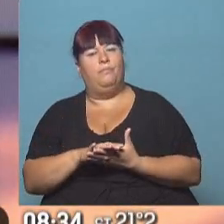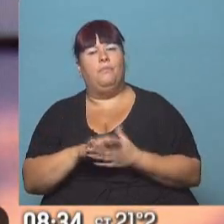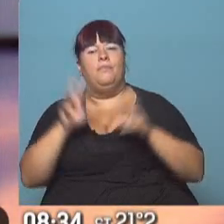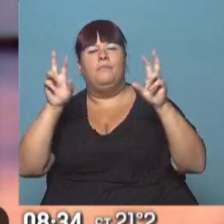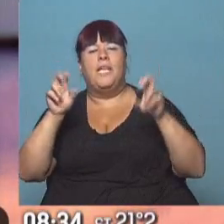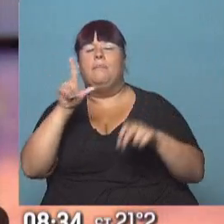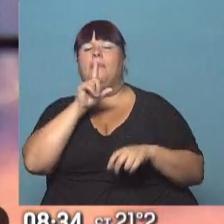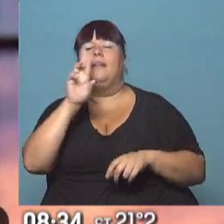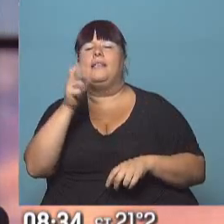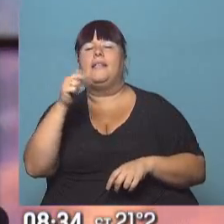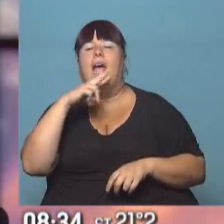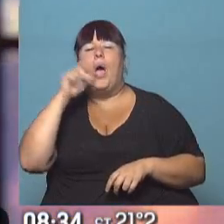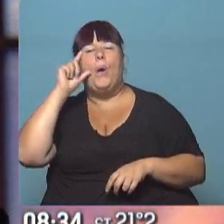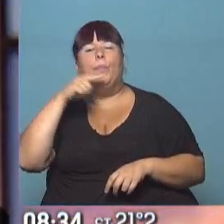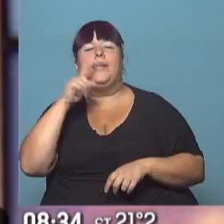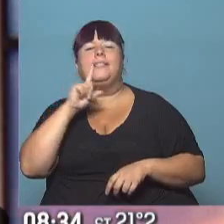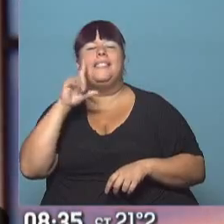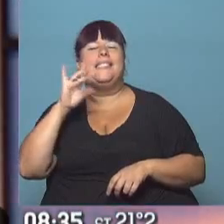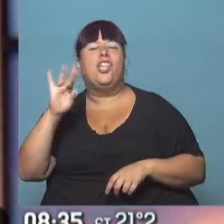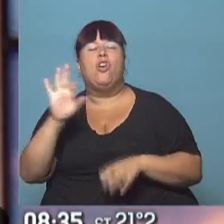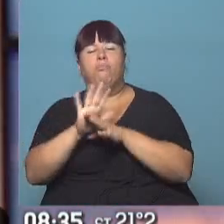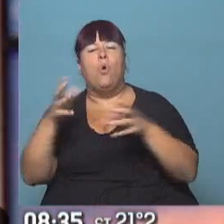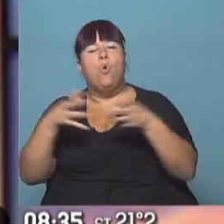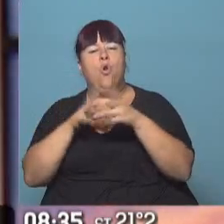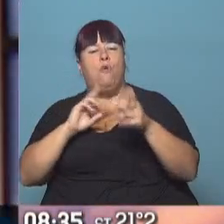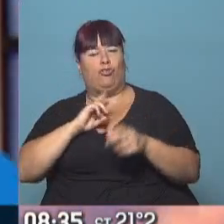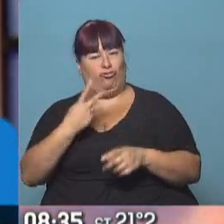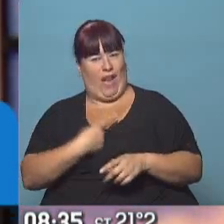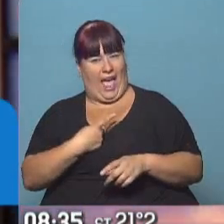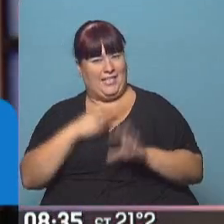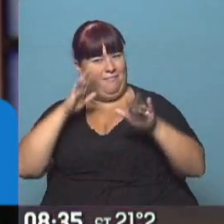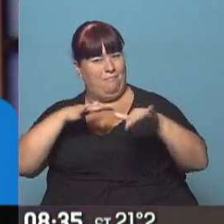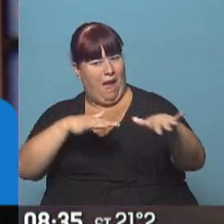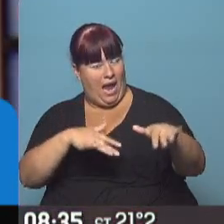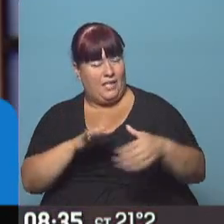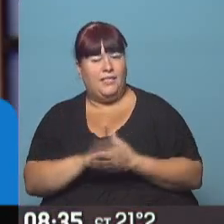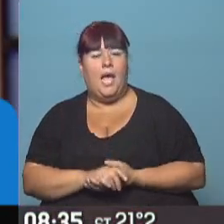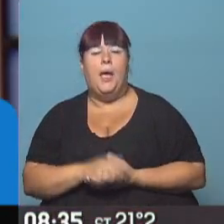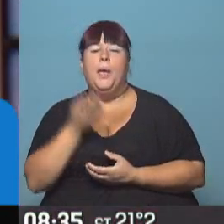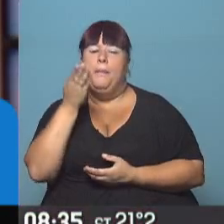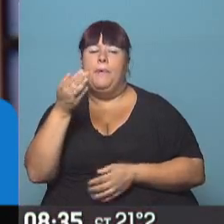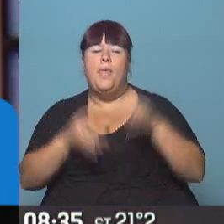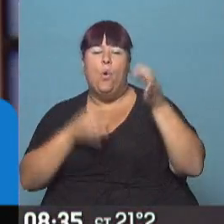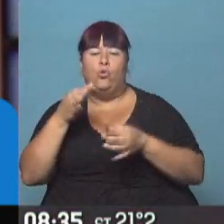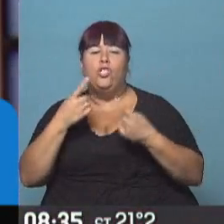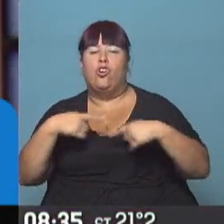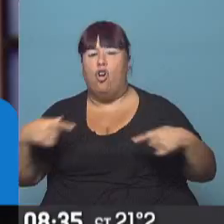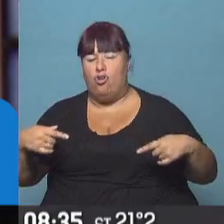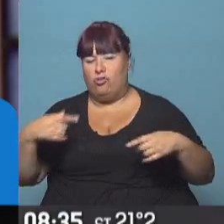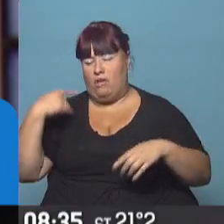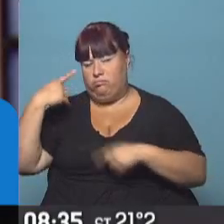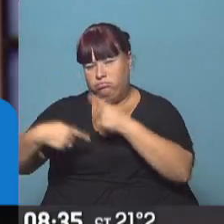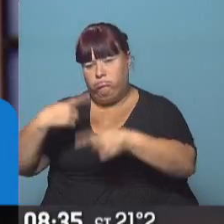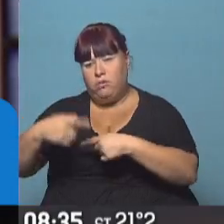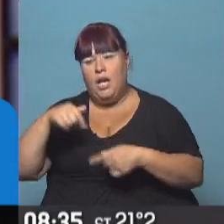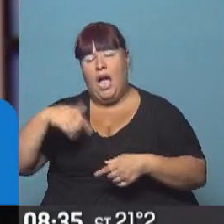término travesticidio era la bandera de los grupos trans que participaban de la marcha, pidiendo justicia por los hechos que se venían